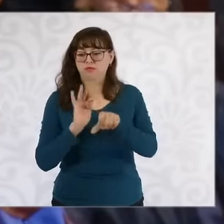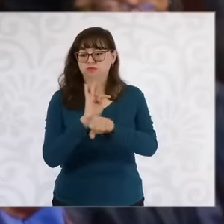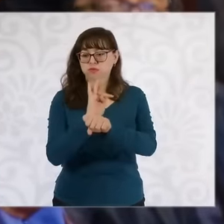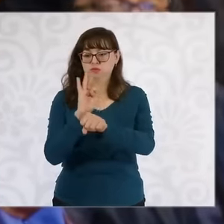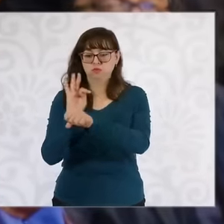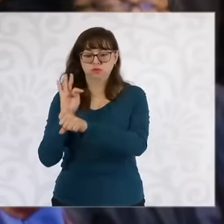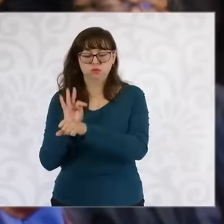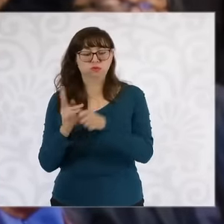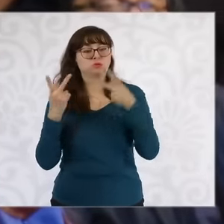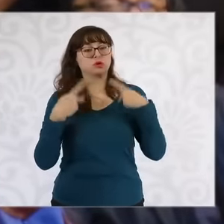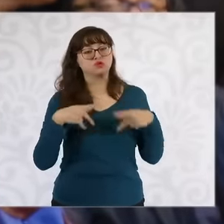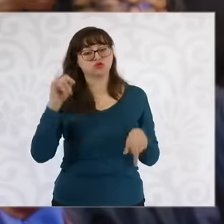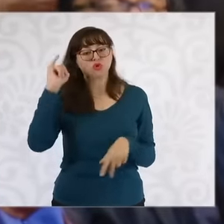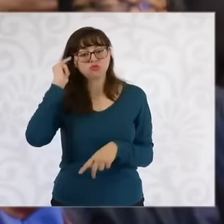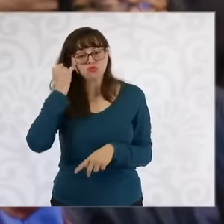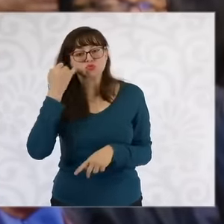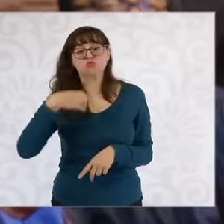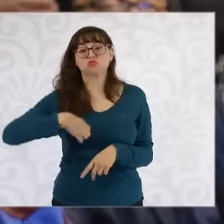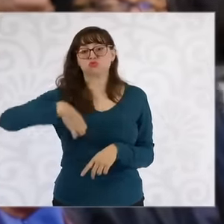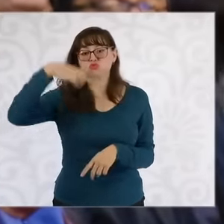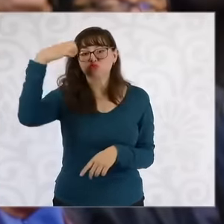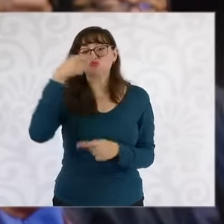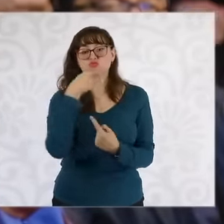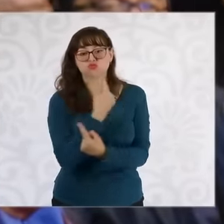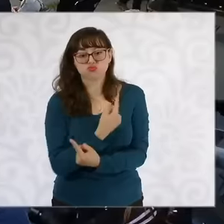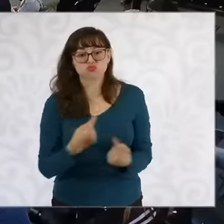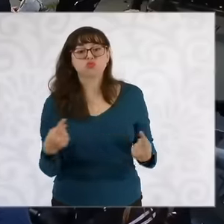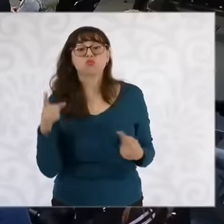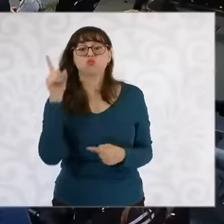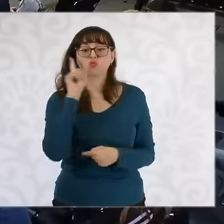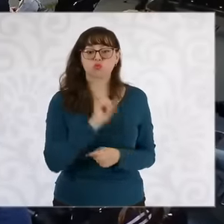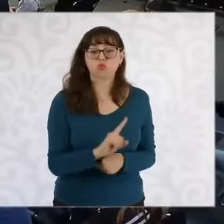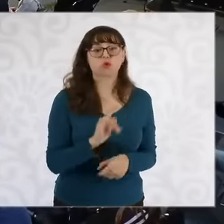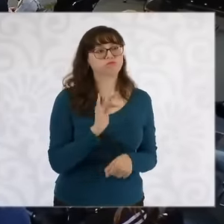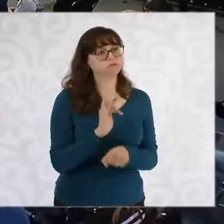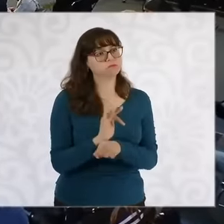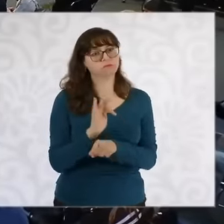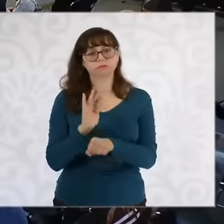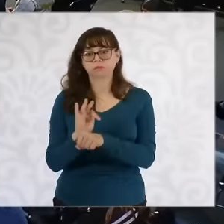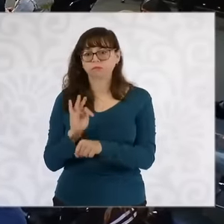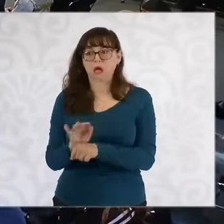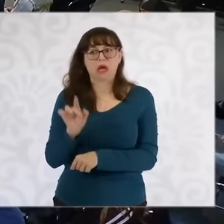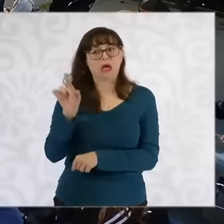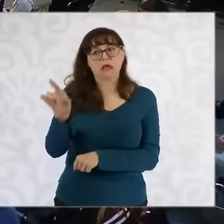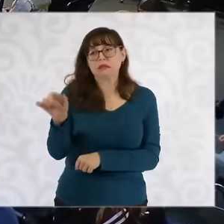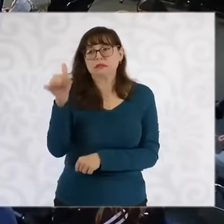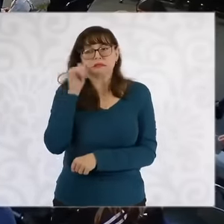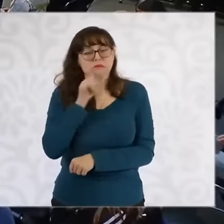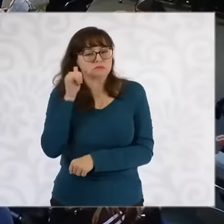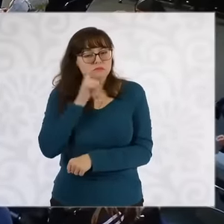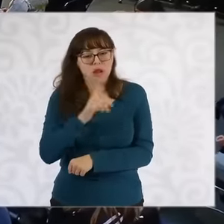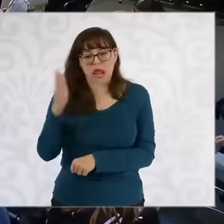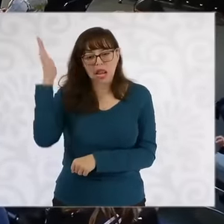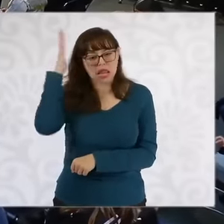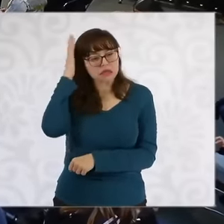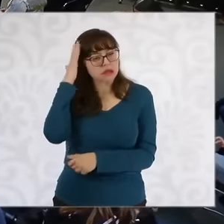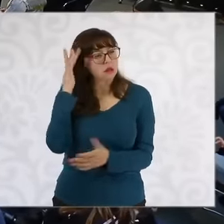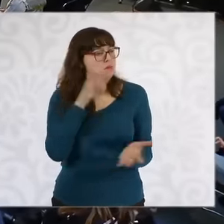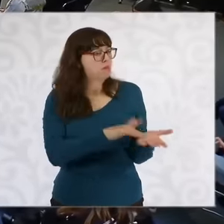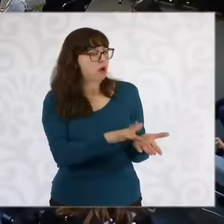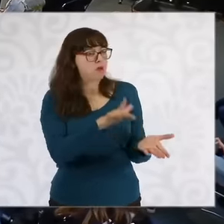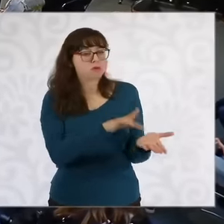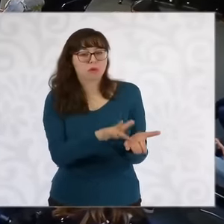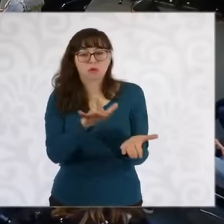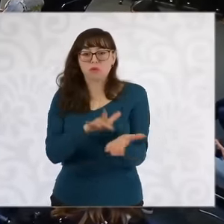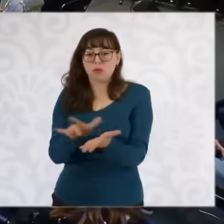personas indígenas, adultos mayores, infancias, mujeres, quienes han encontrado en su liderazgo el apoyo